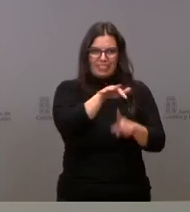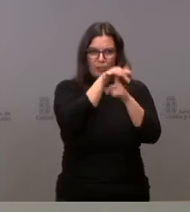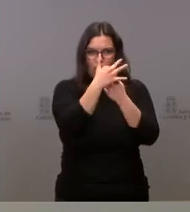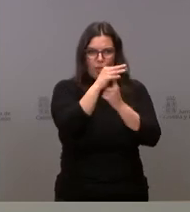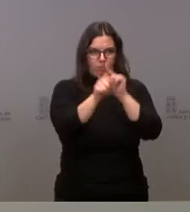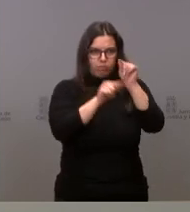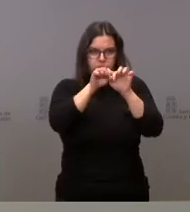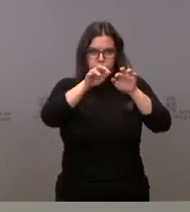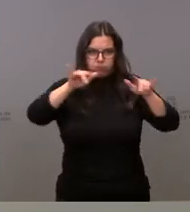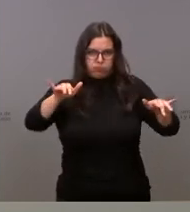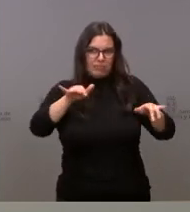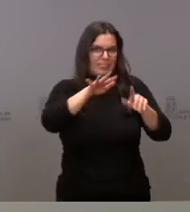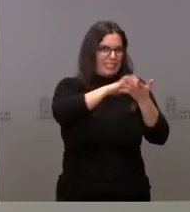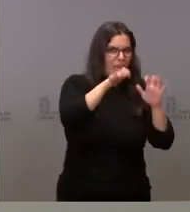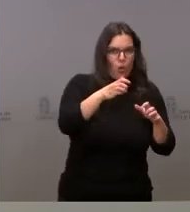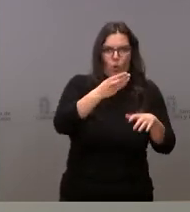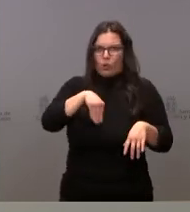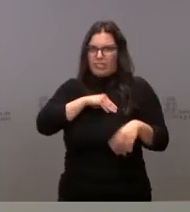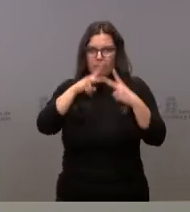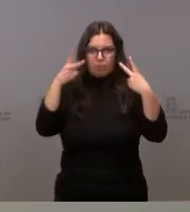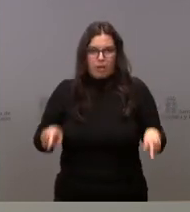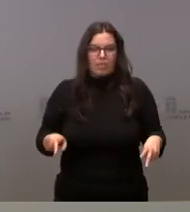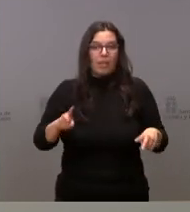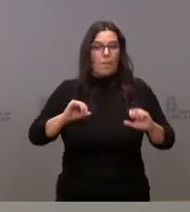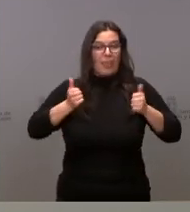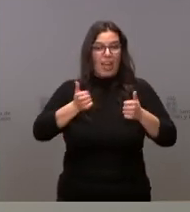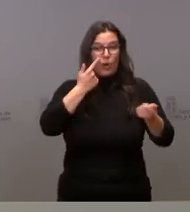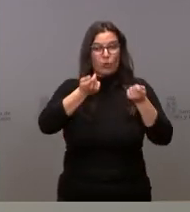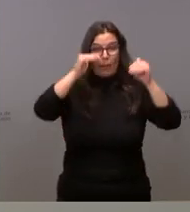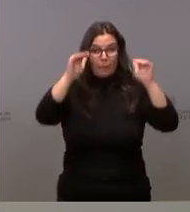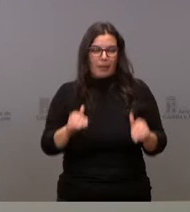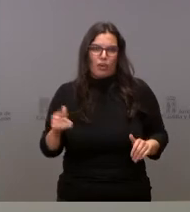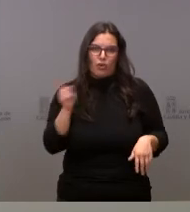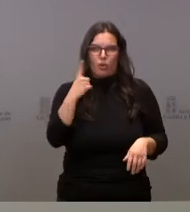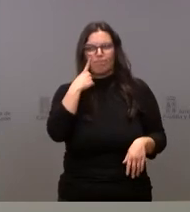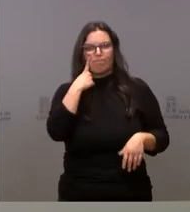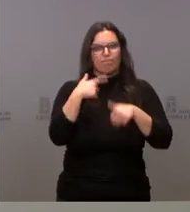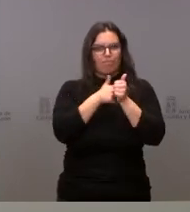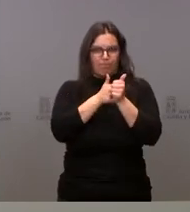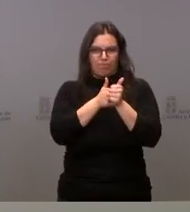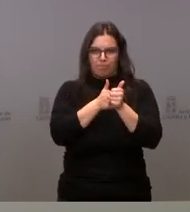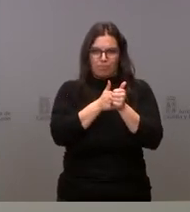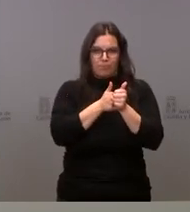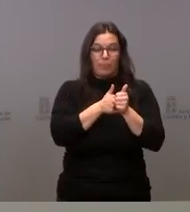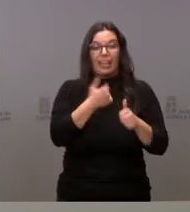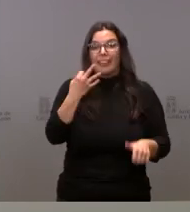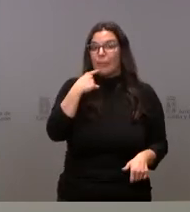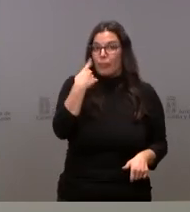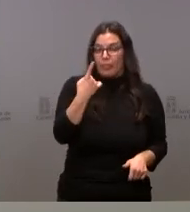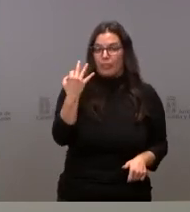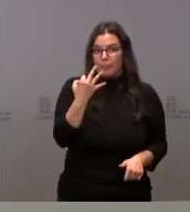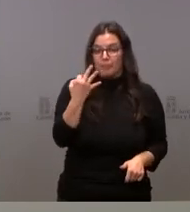tiene castilla y león y españa proceder a una disminución de esa vigilancia epidemiológica tengo que decirles que